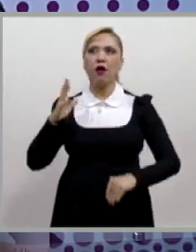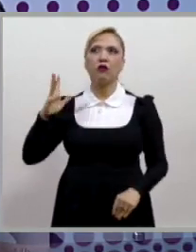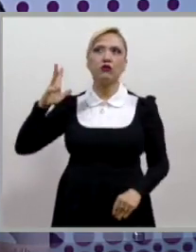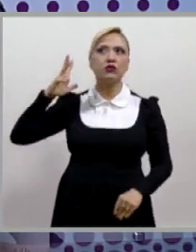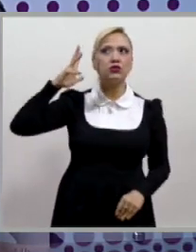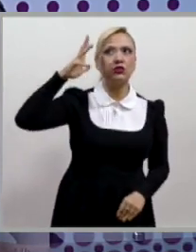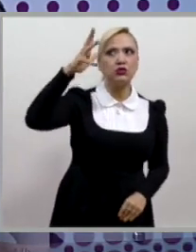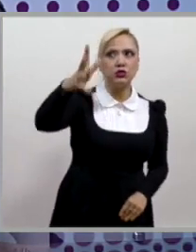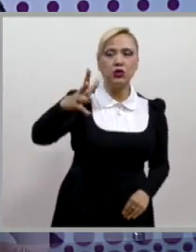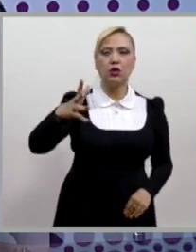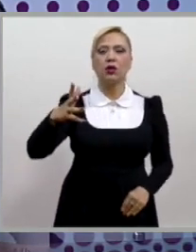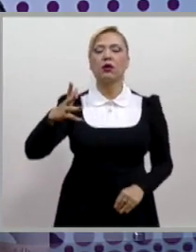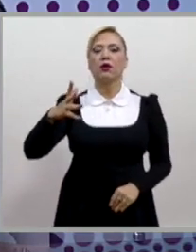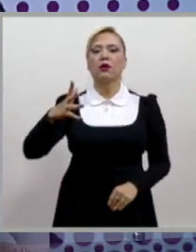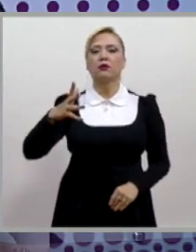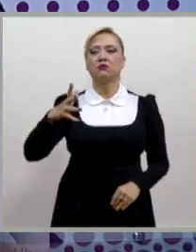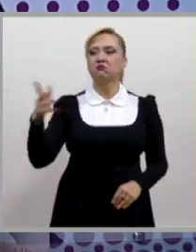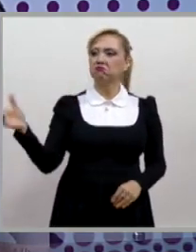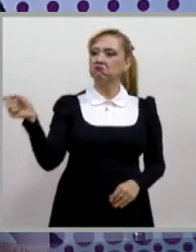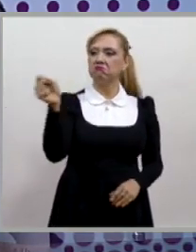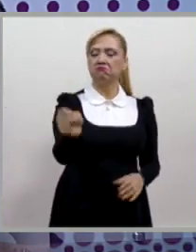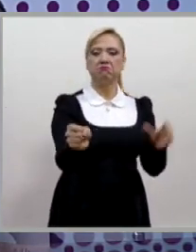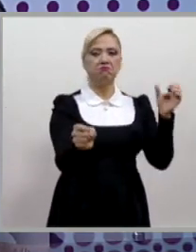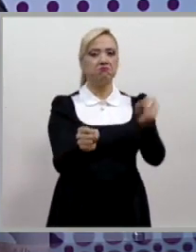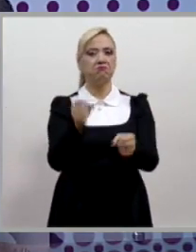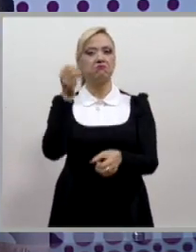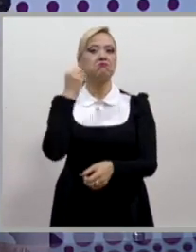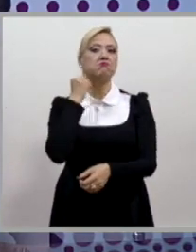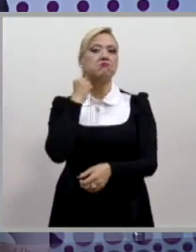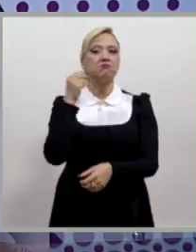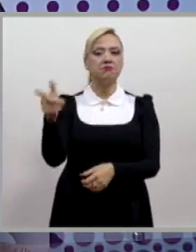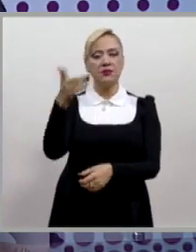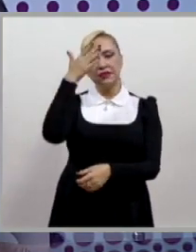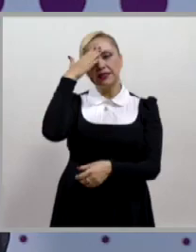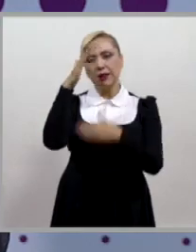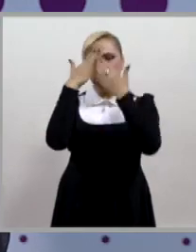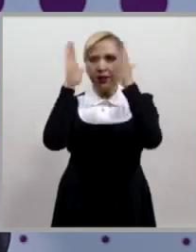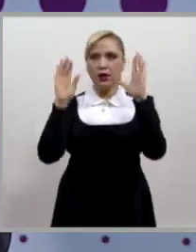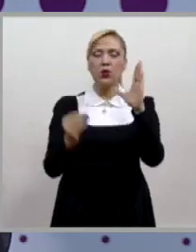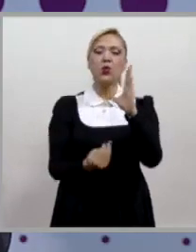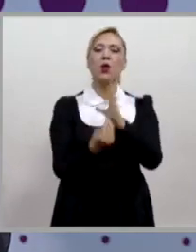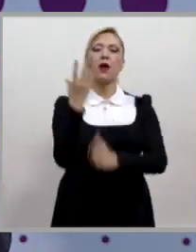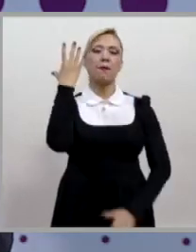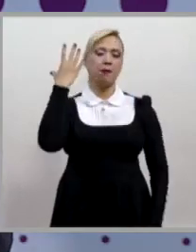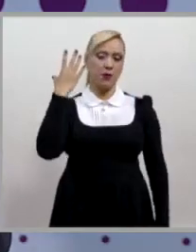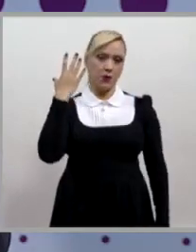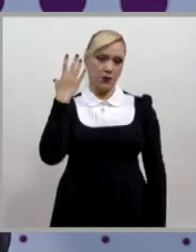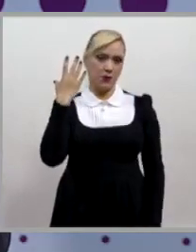mañana, pues tener operadores y operadoras jurídicas, digamos, con una nueva cultura jurídica? Y creo que eso es lo